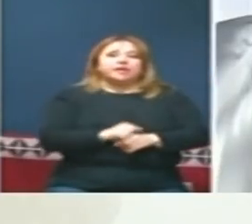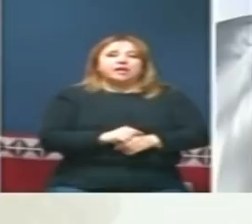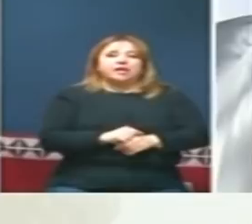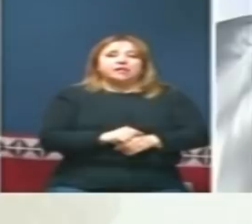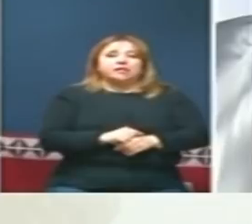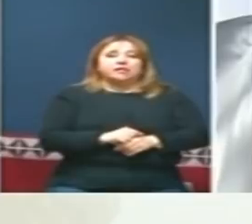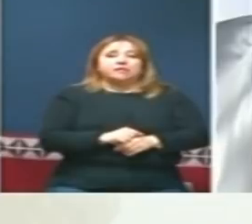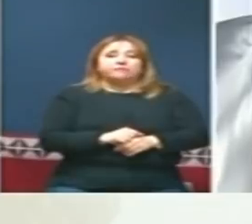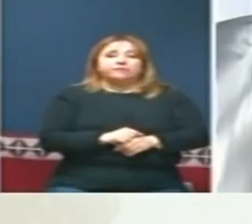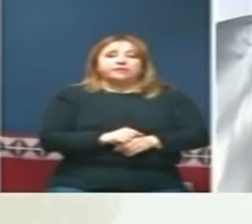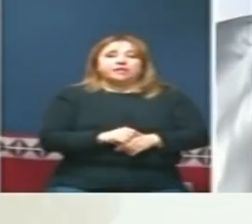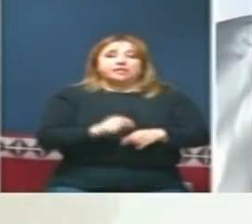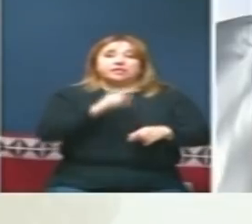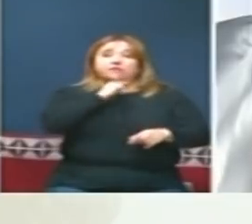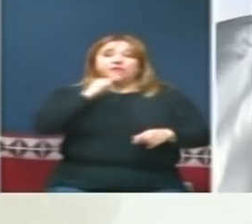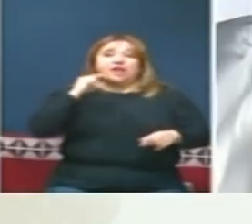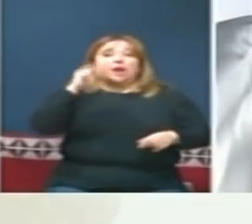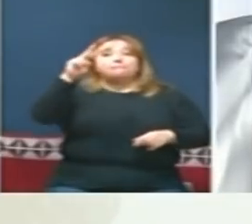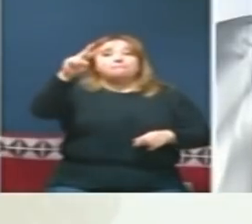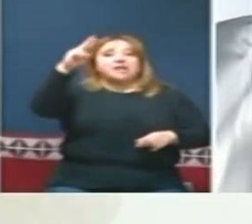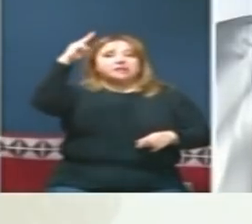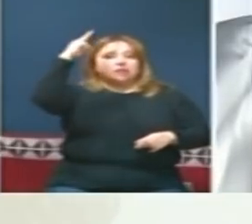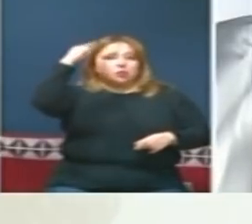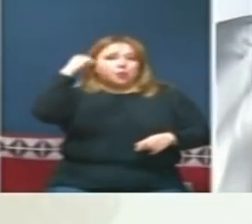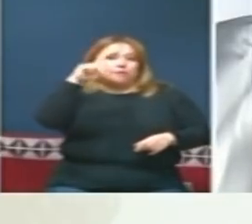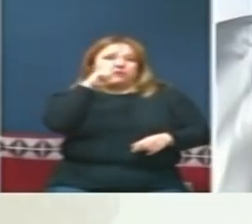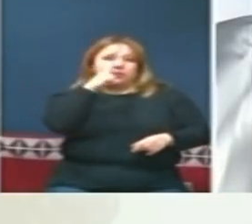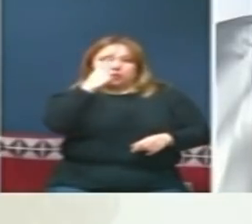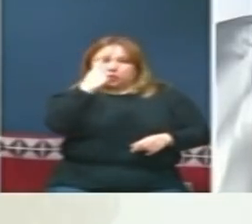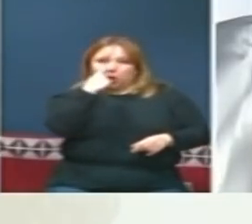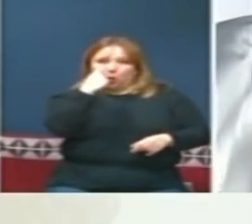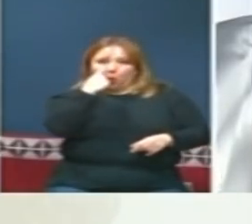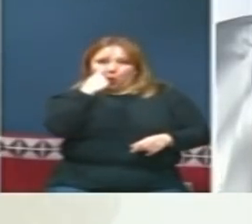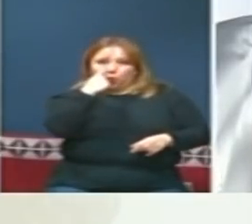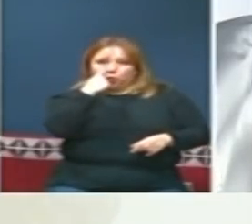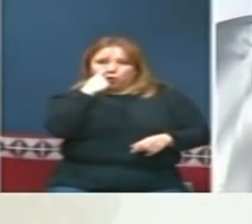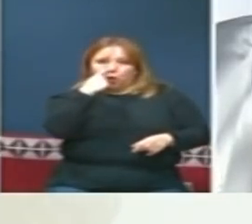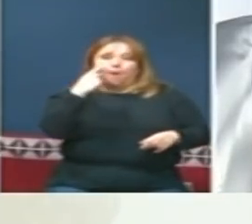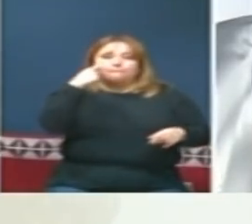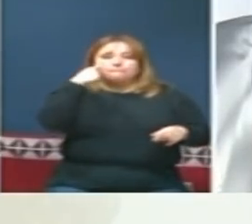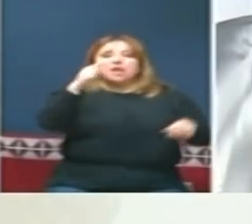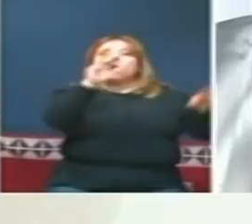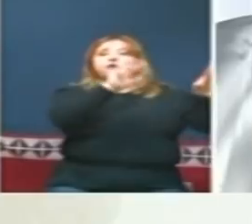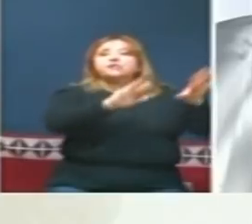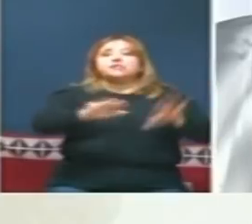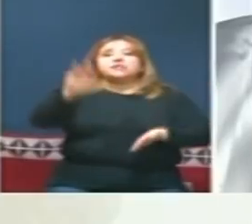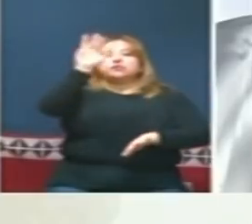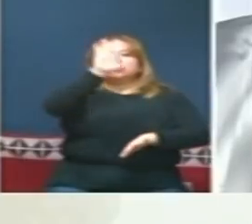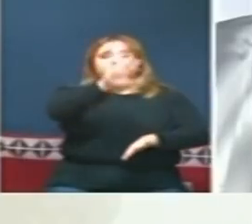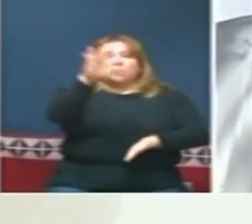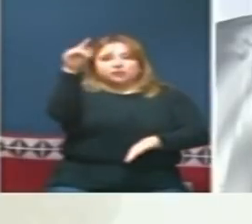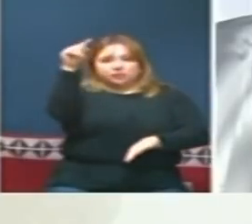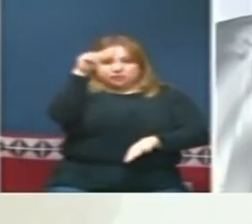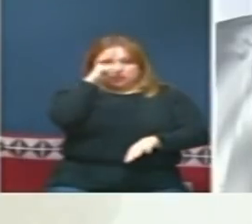Recibió el presbiterato el 29 de junio de 1957.